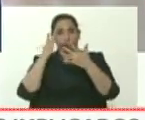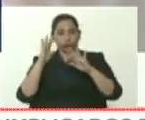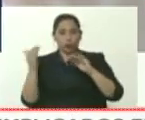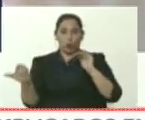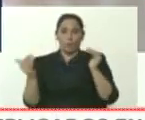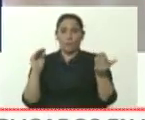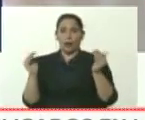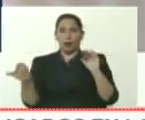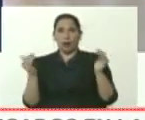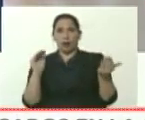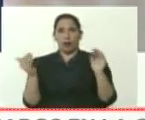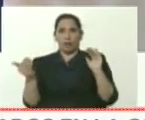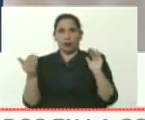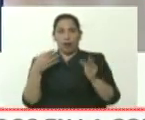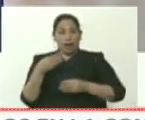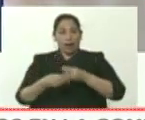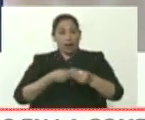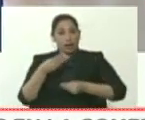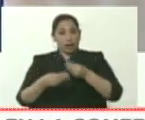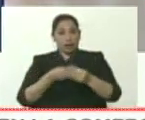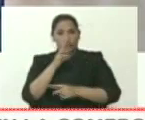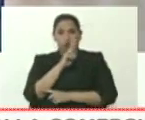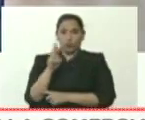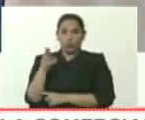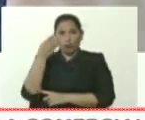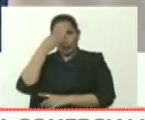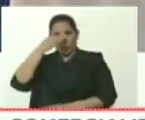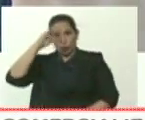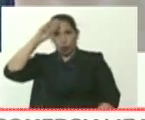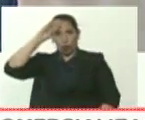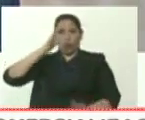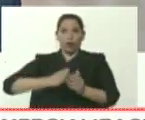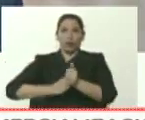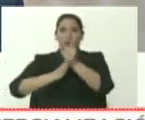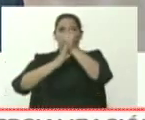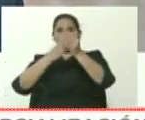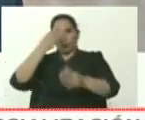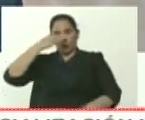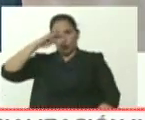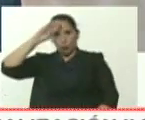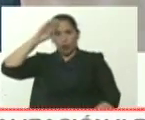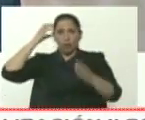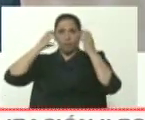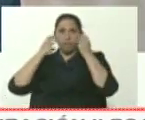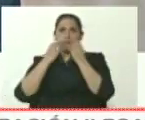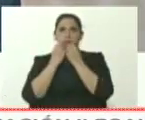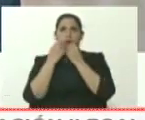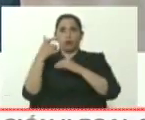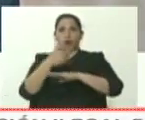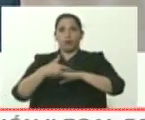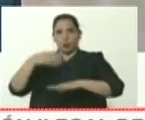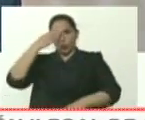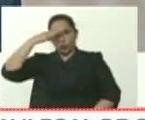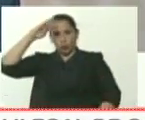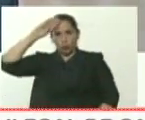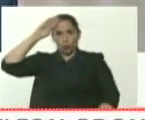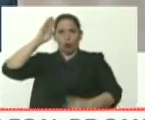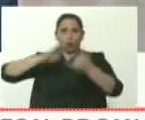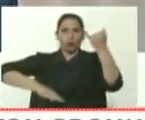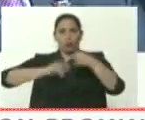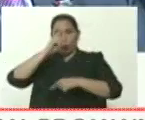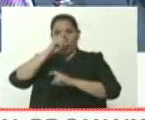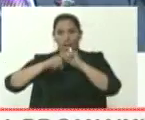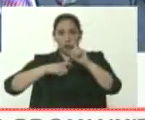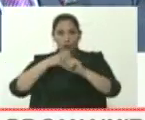lo que han hecho en la República de Cuba, el liderazgo cubano, Fidel Castro, los gobiernos de Cuba, en los últimos años,